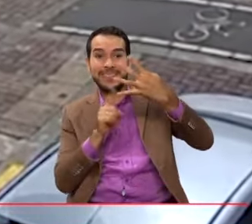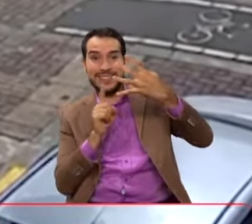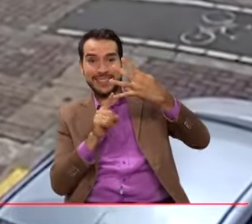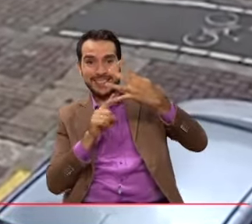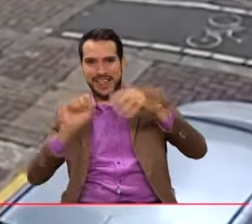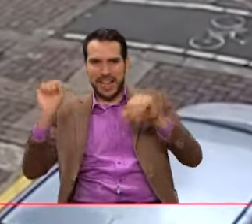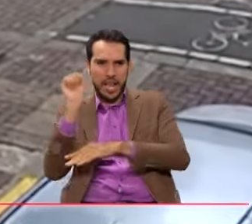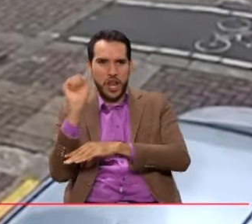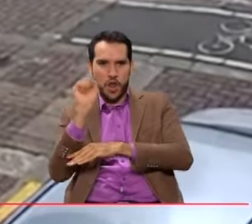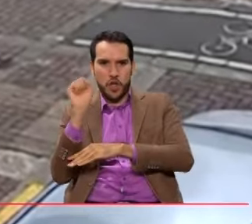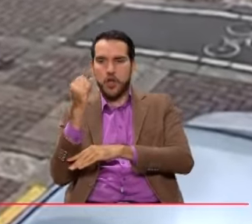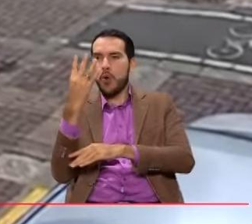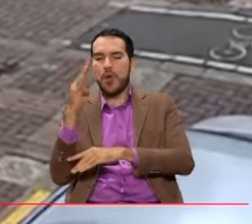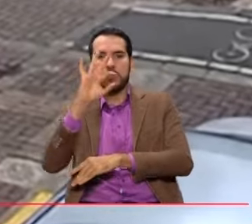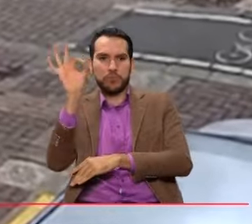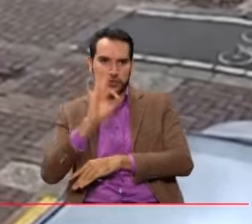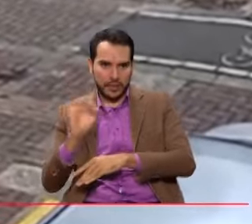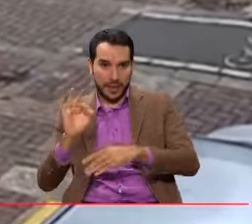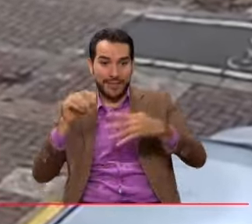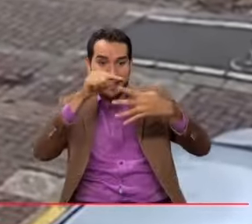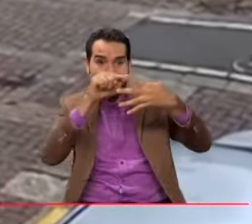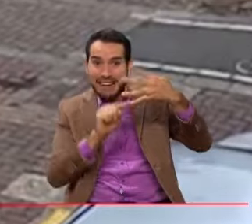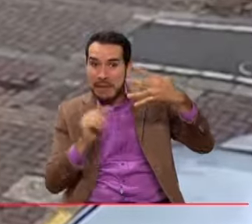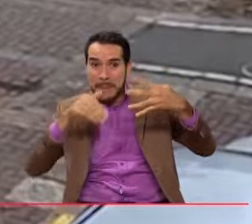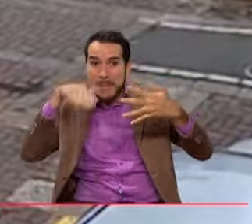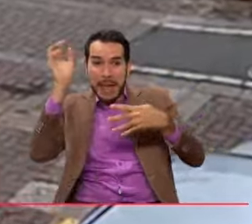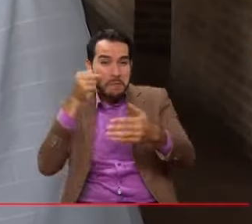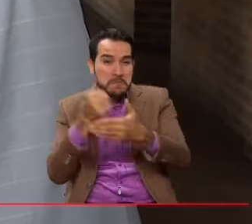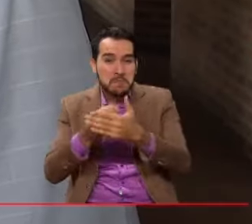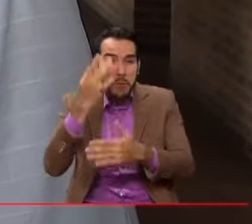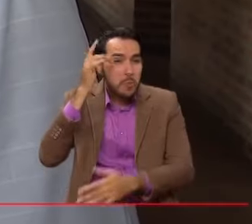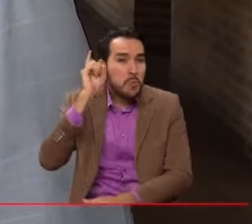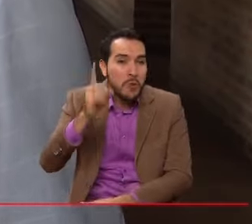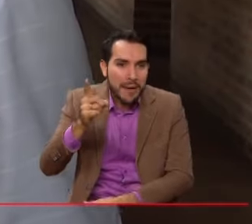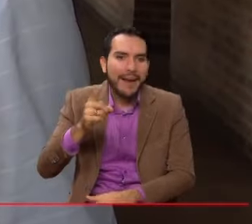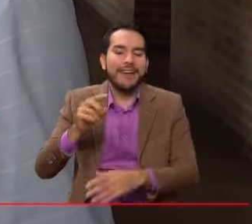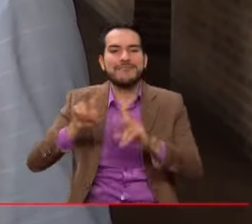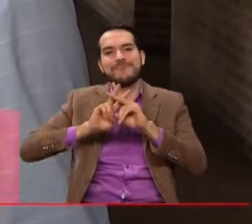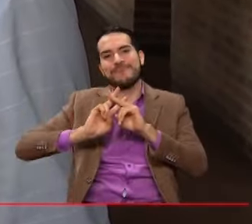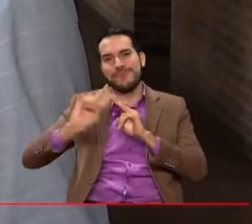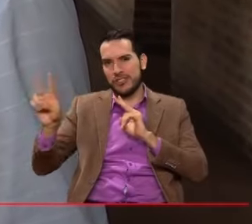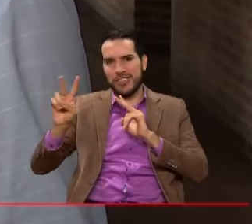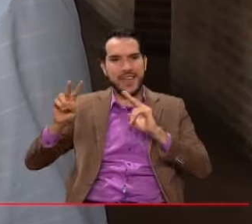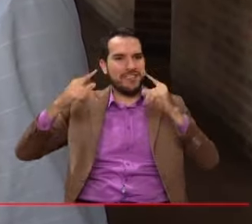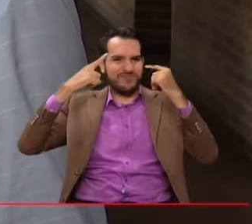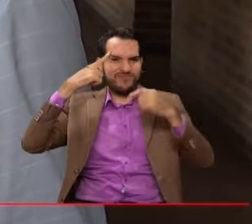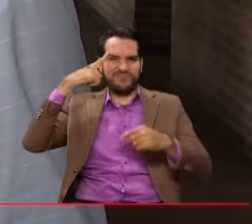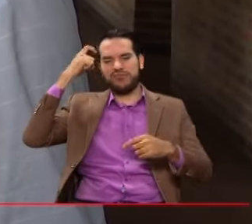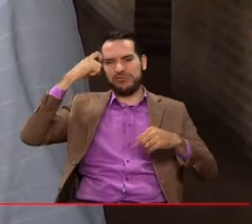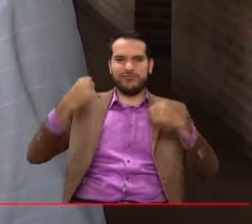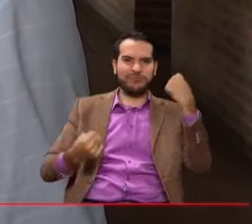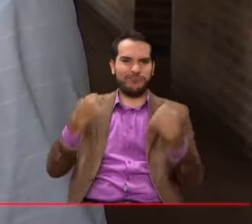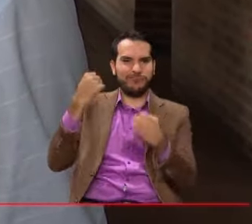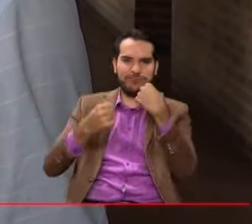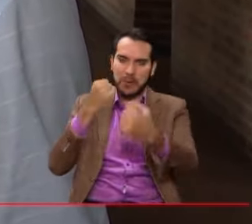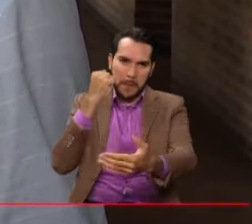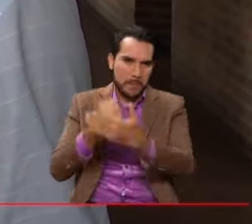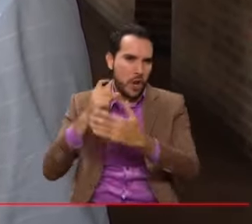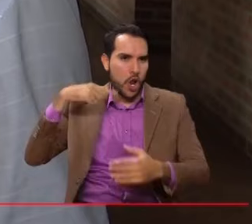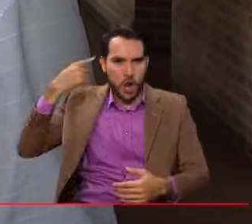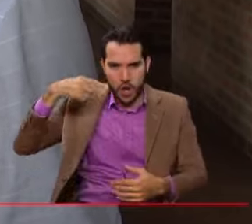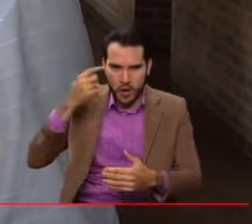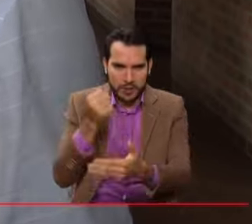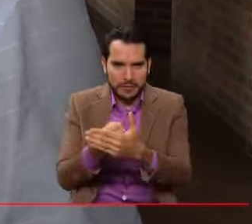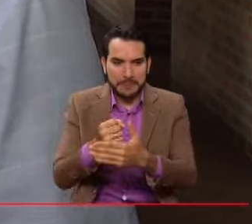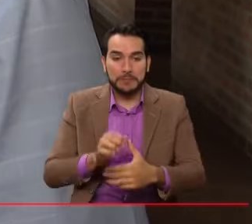el exceso de velocidad es el factor preponderante. Y lo que encontramos es que el exceso de velocidad se ha mantenido entre un 45%